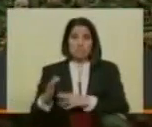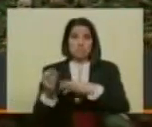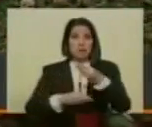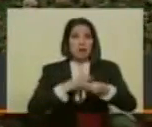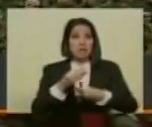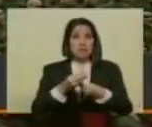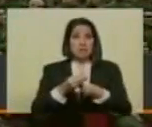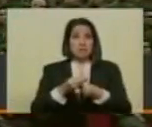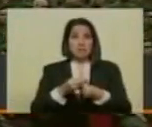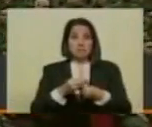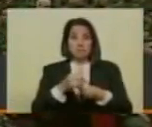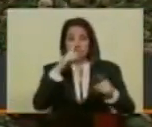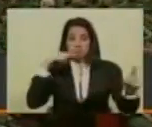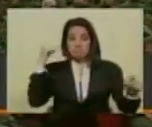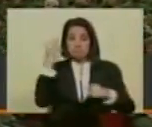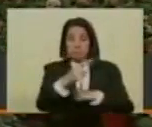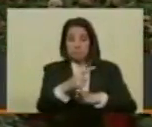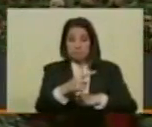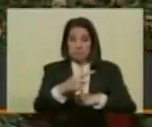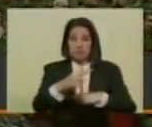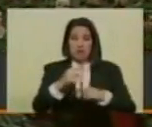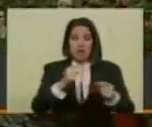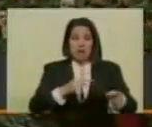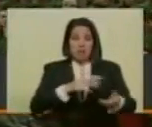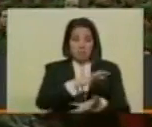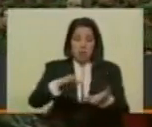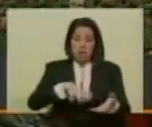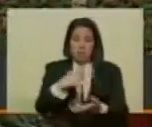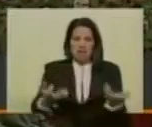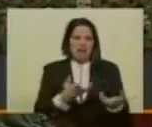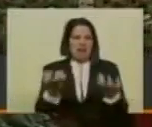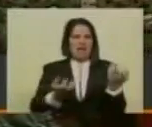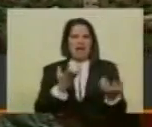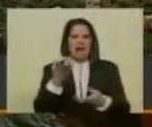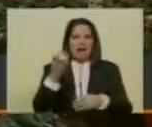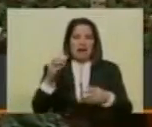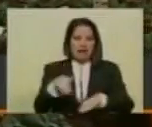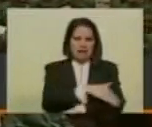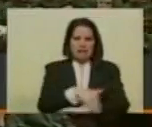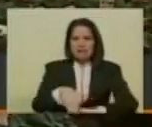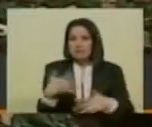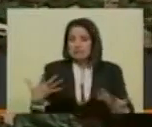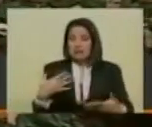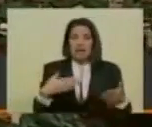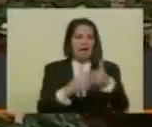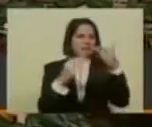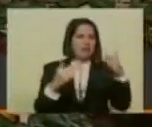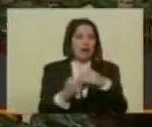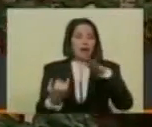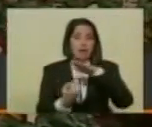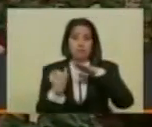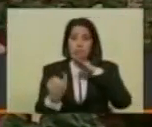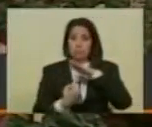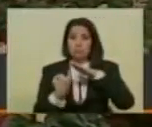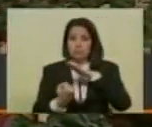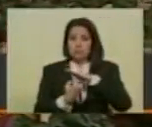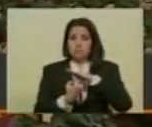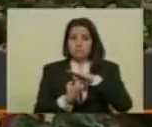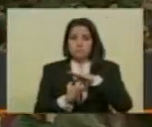a la emboscada urbana, al ataque a las instituciones y a la